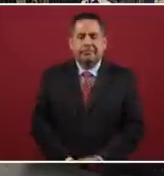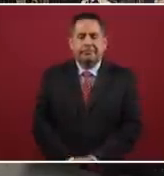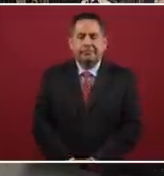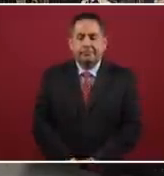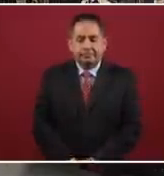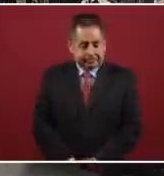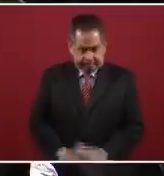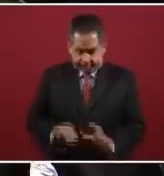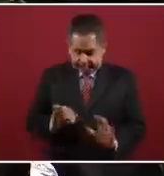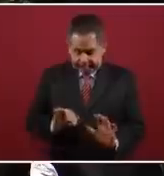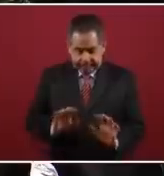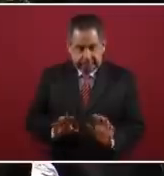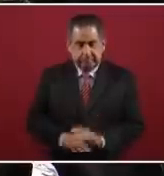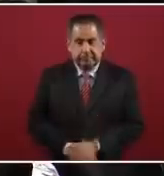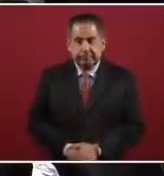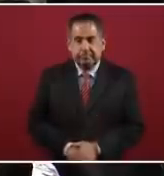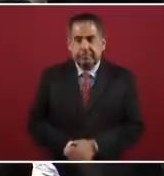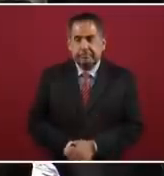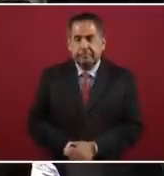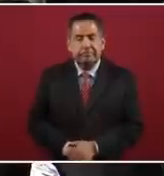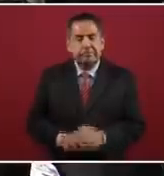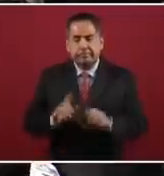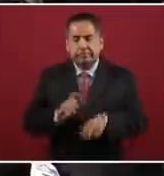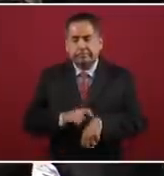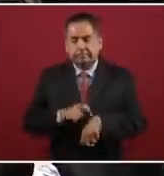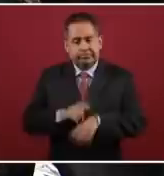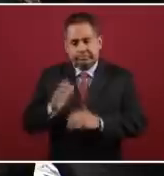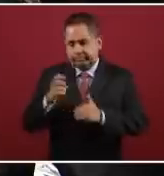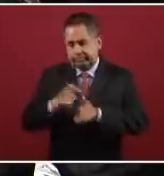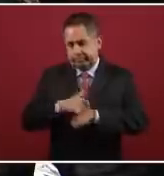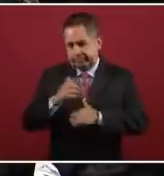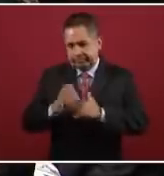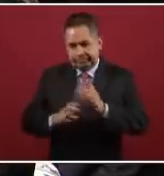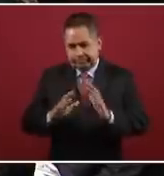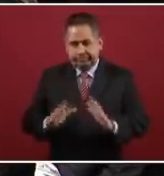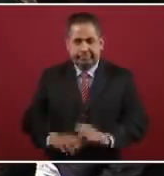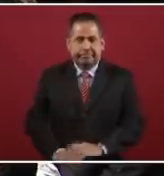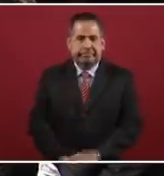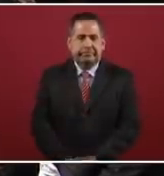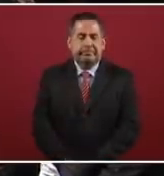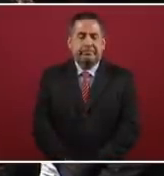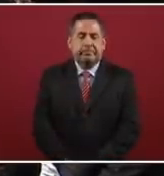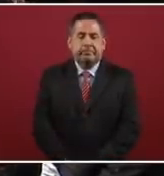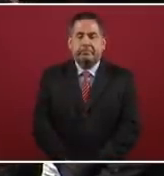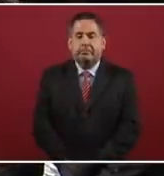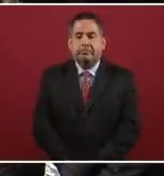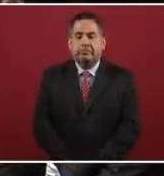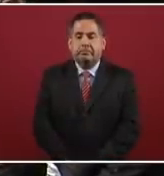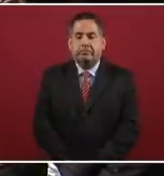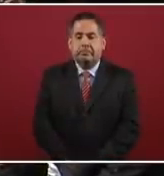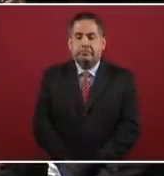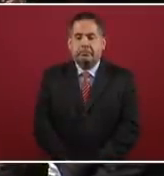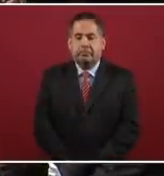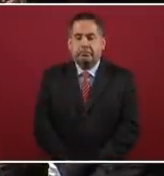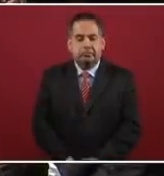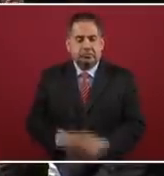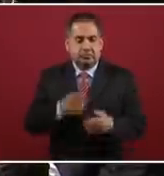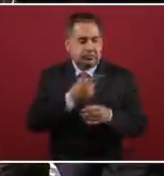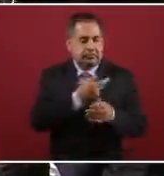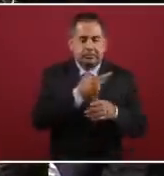Sí, o sea, porque ya es la hora, ya, de la